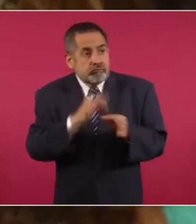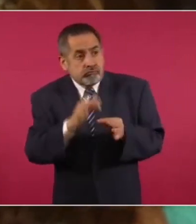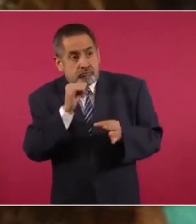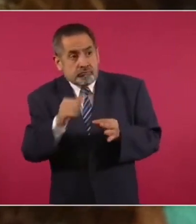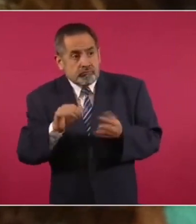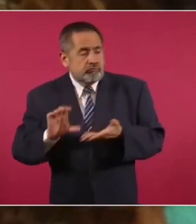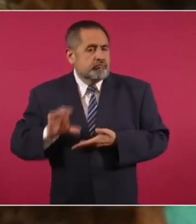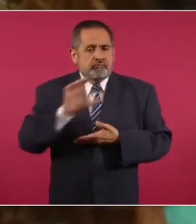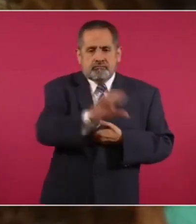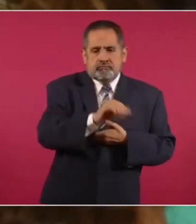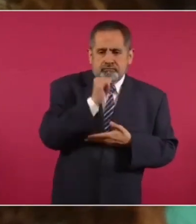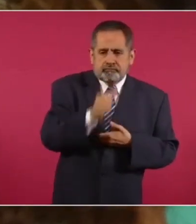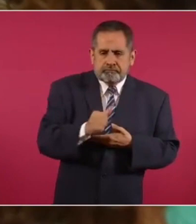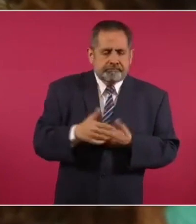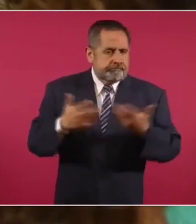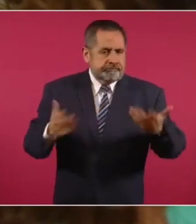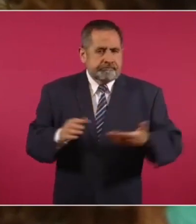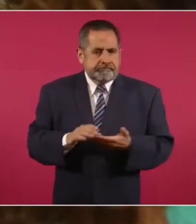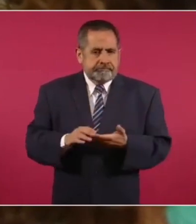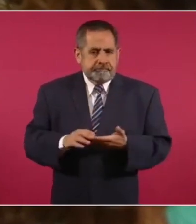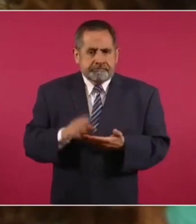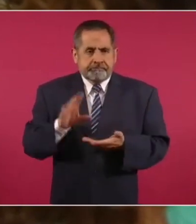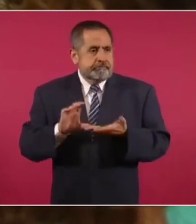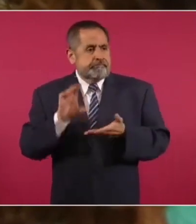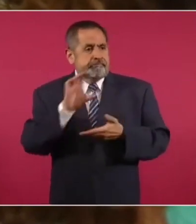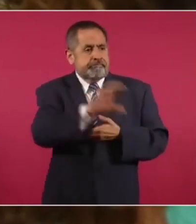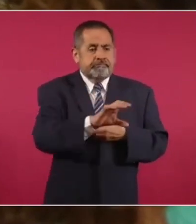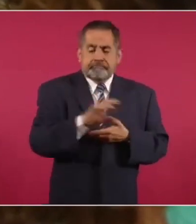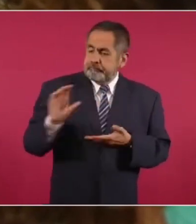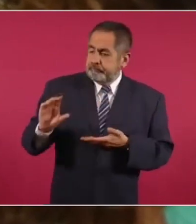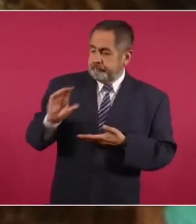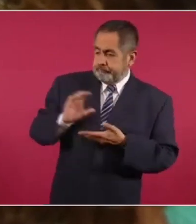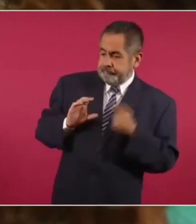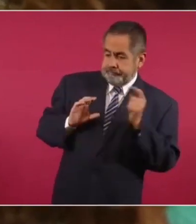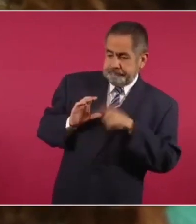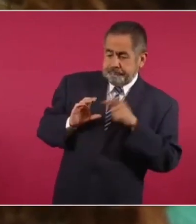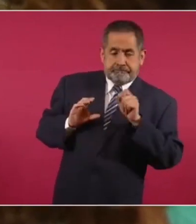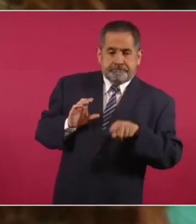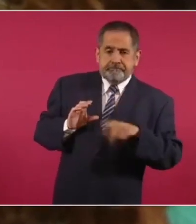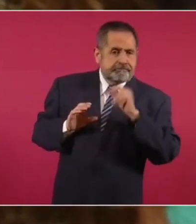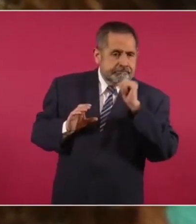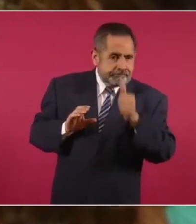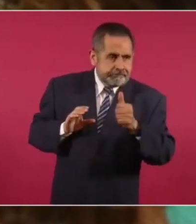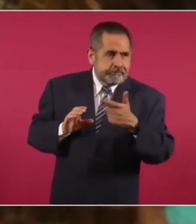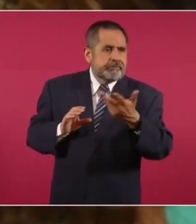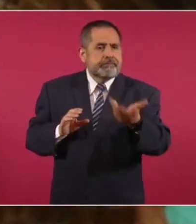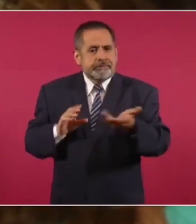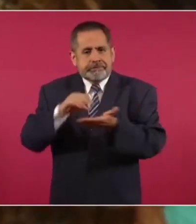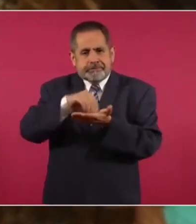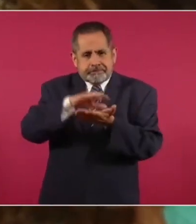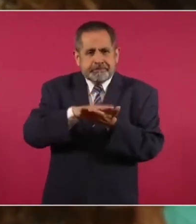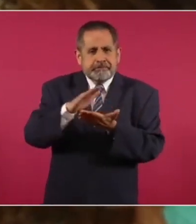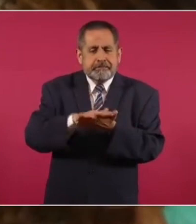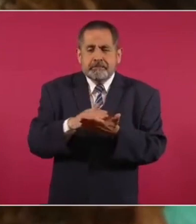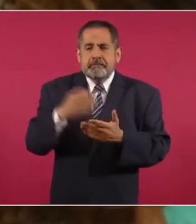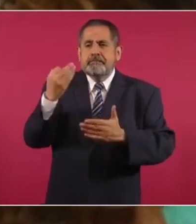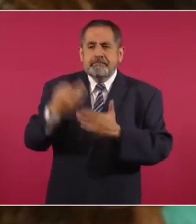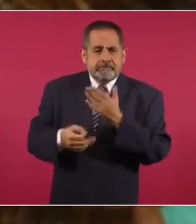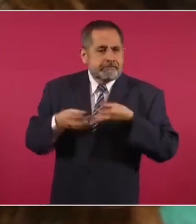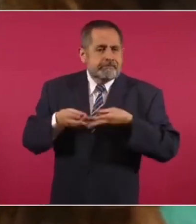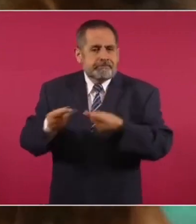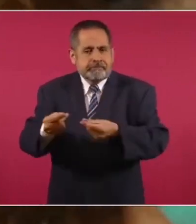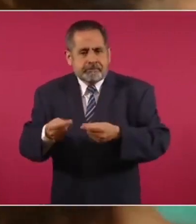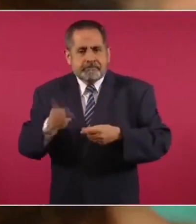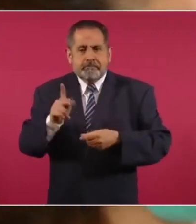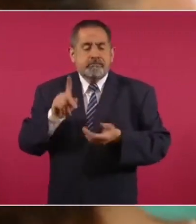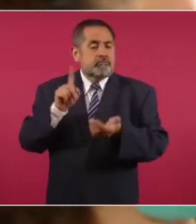se les daba ese recurso. Y ese recurso no se podía usar a la bolsa de la misma tema. Por eso se registra como subejercicio, pero realmente